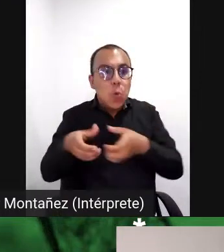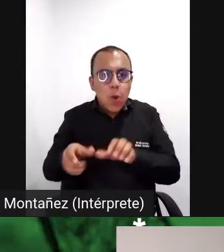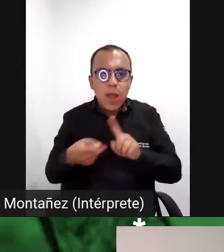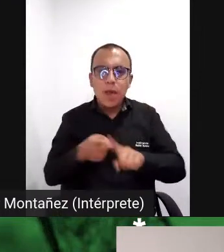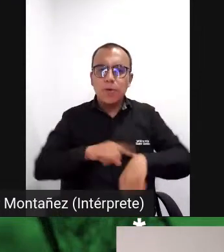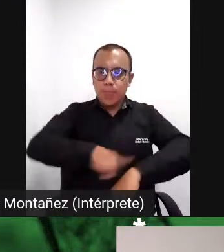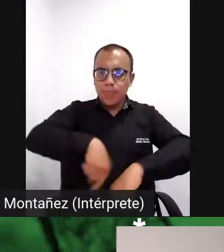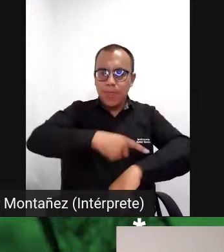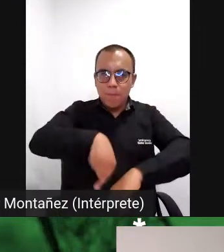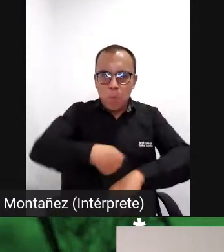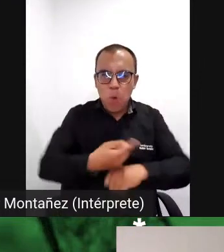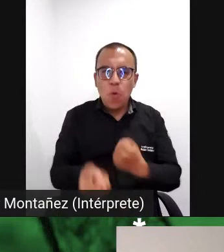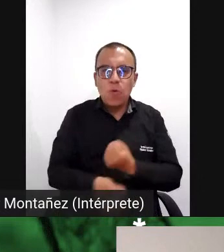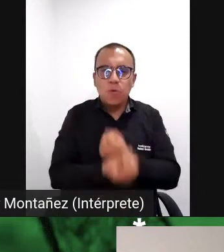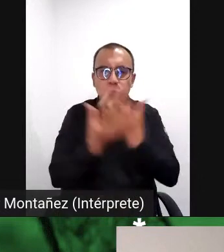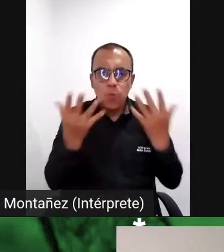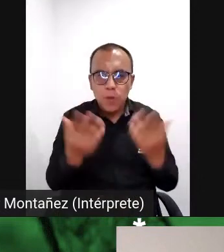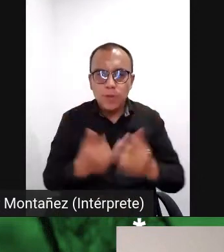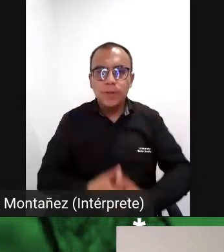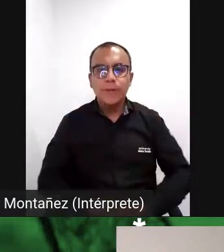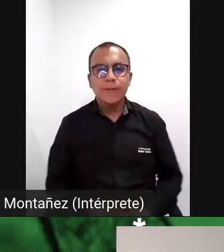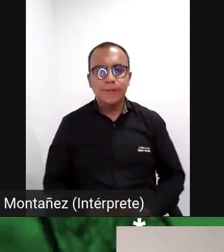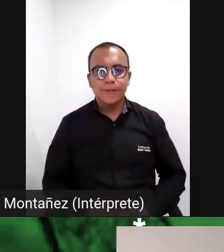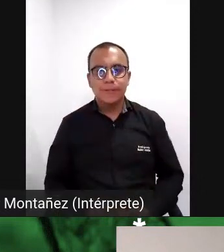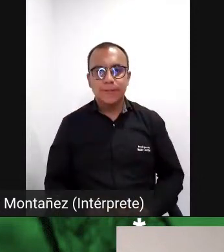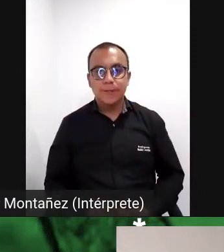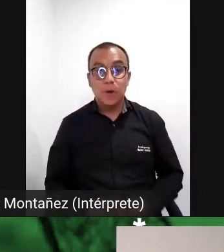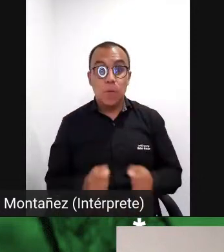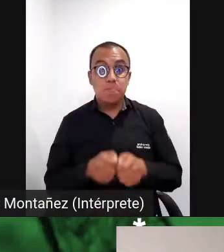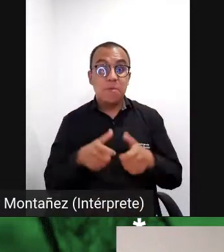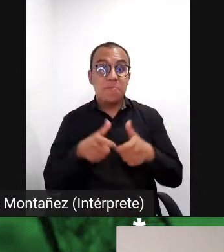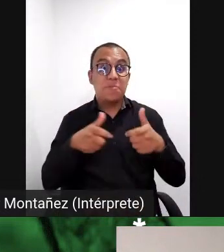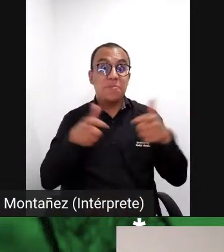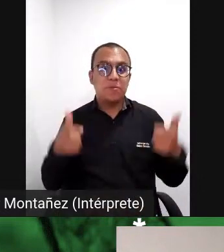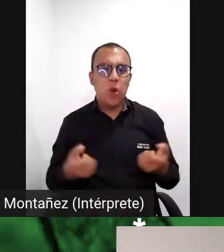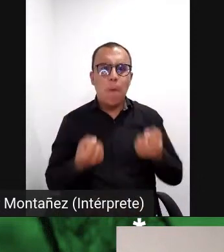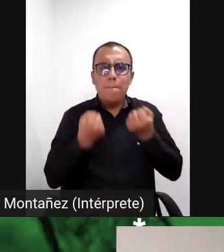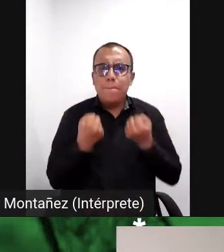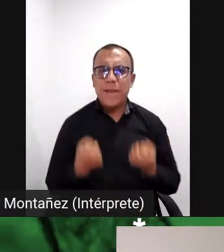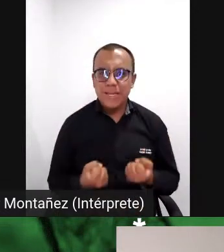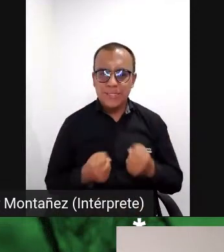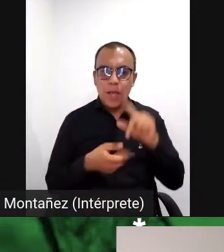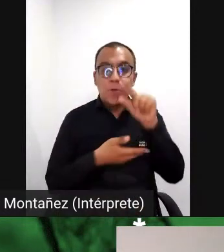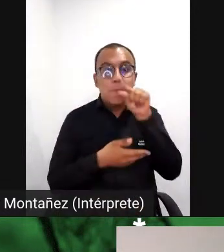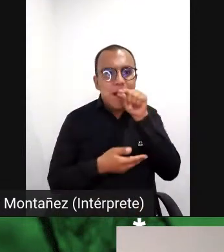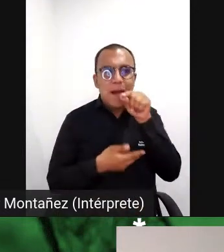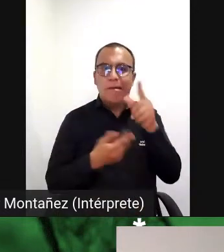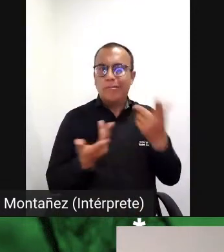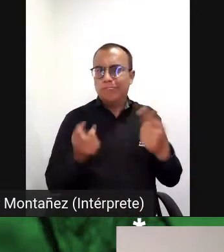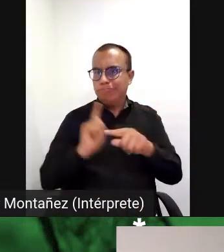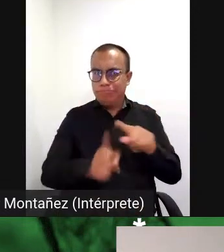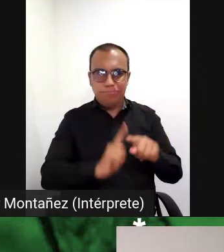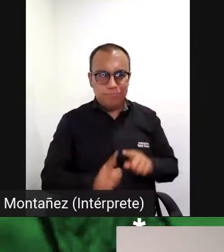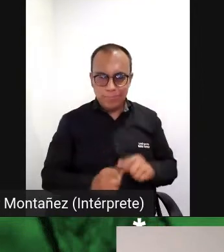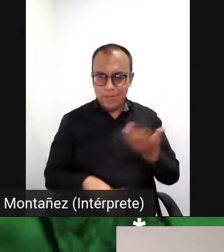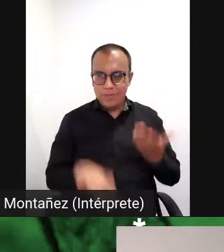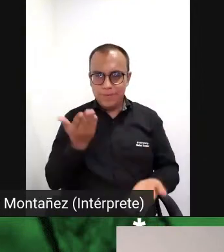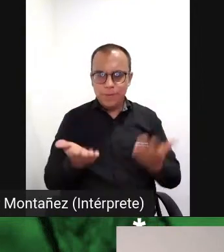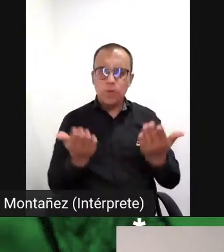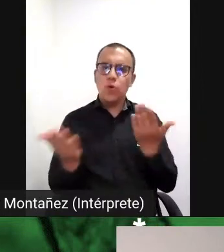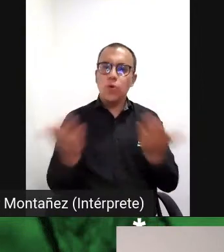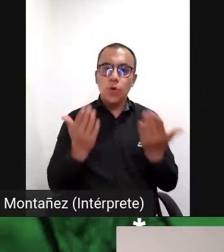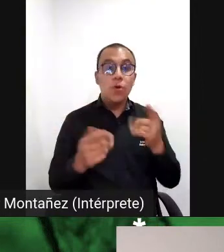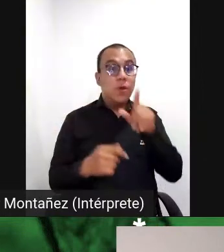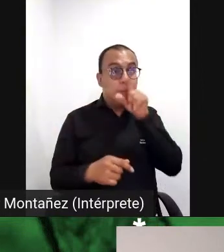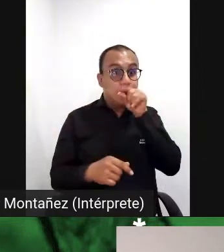en que sus crías eclosionen, qué tan grande es, cuánto pesa. Y ahí había una cosa muy bonita que podía hacer, comparar que un colibrí